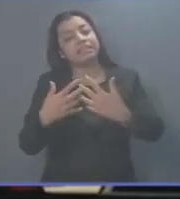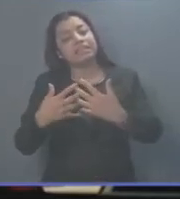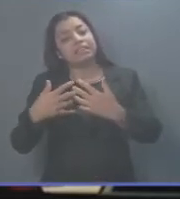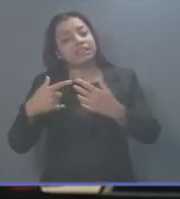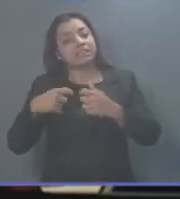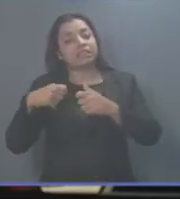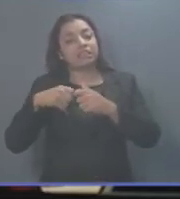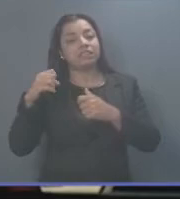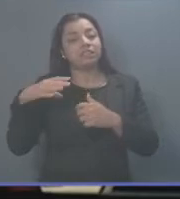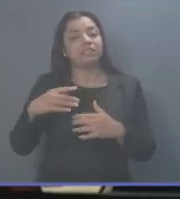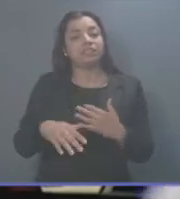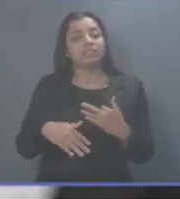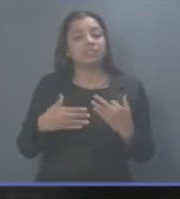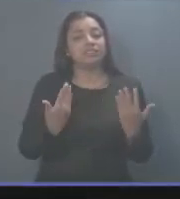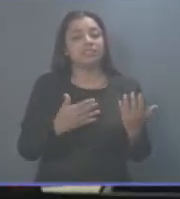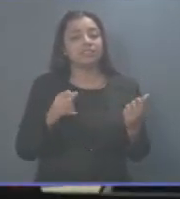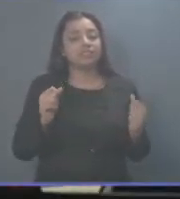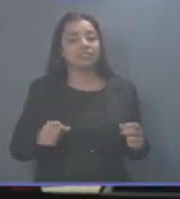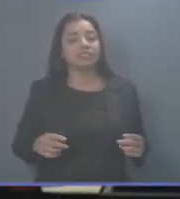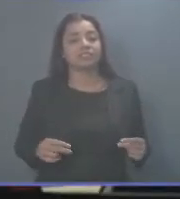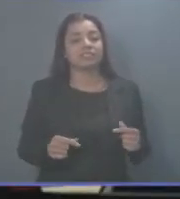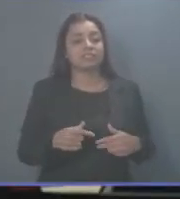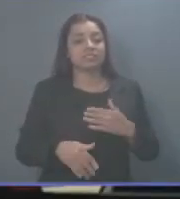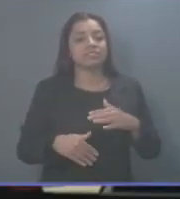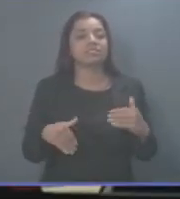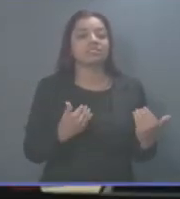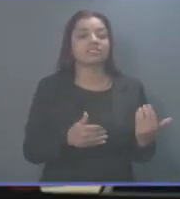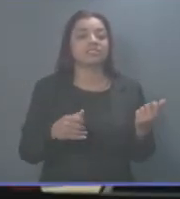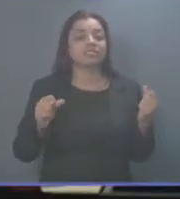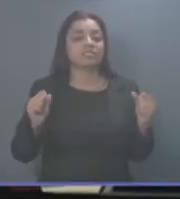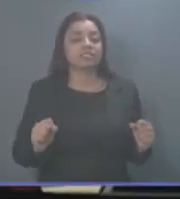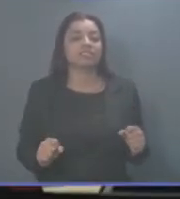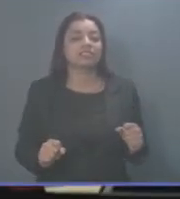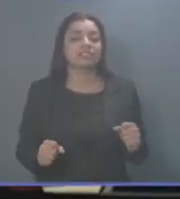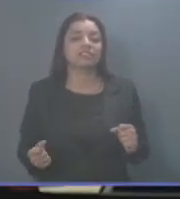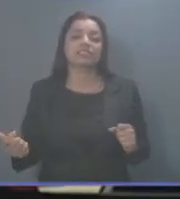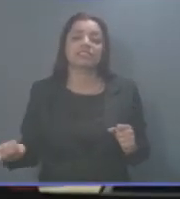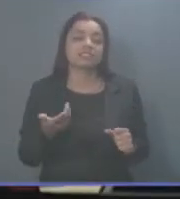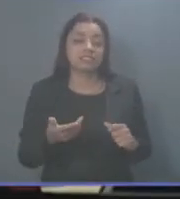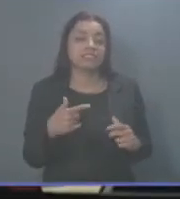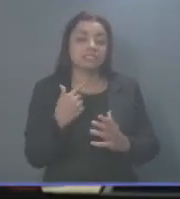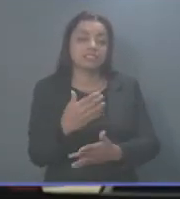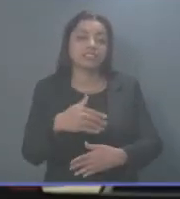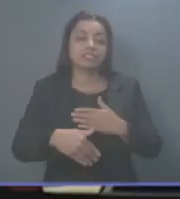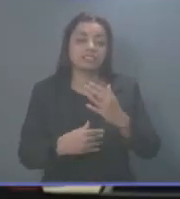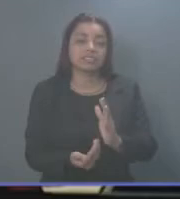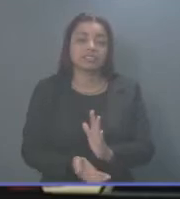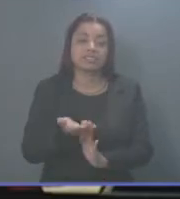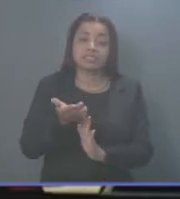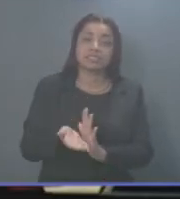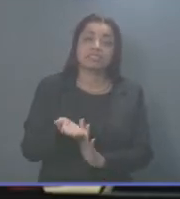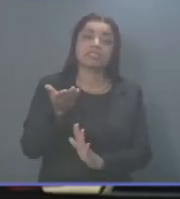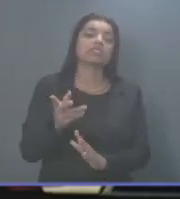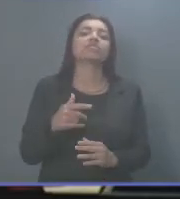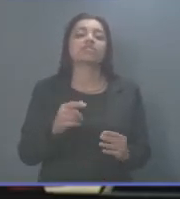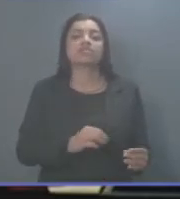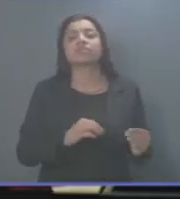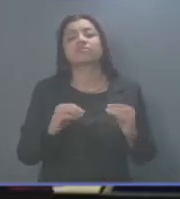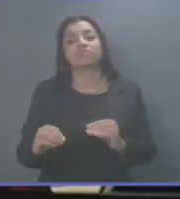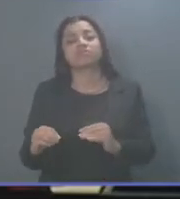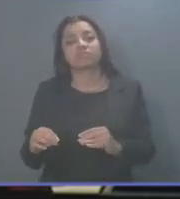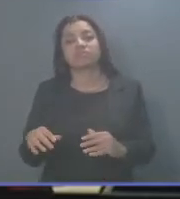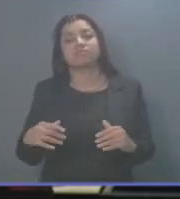generar más valor agregado en cada paso de desarrollo productivo que ejecuten